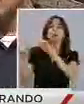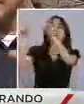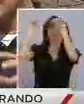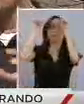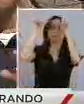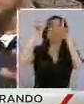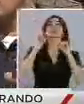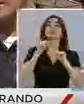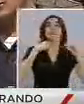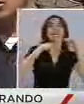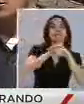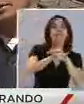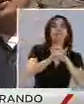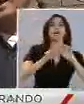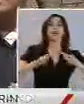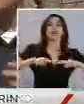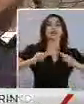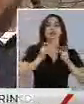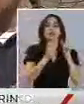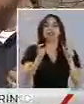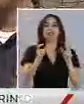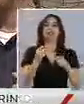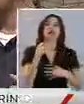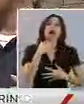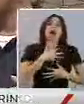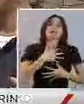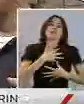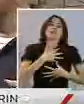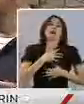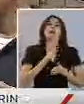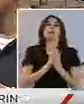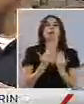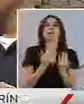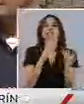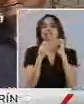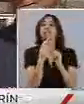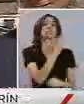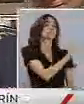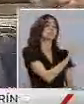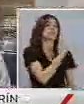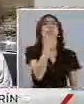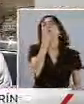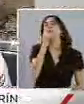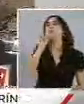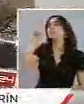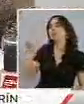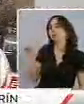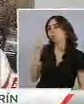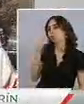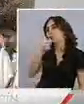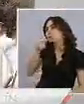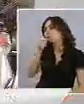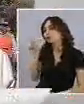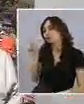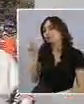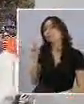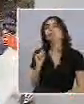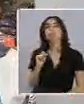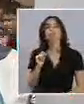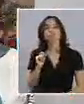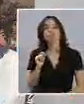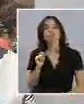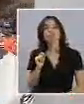hacemos intervención de recuperación con personas que sido afectadas por emergencia y desastres. Mónica, te escuchamos. Una pregunta para el entrevistado. Y es que,